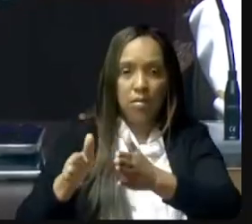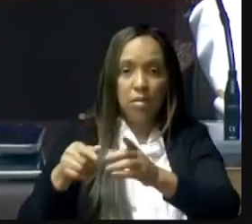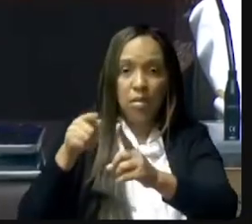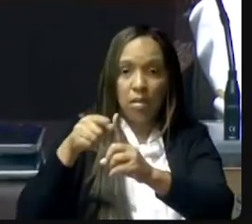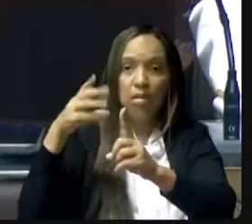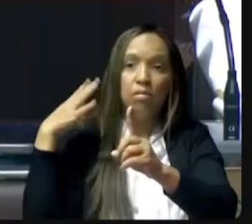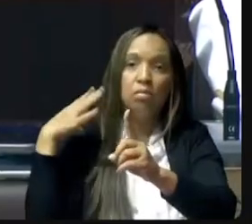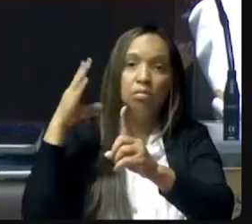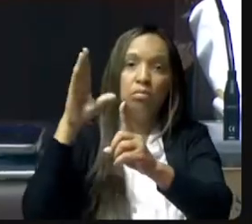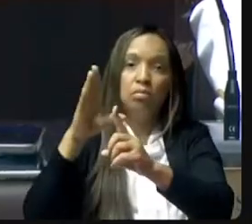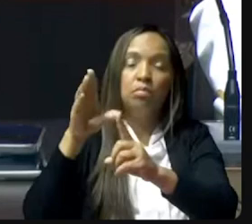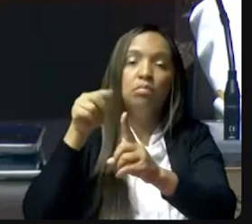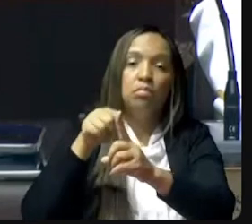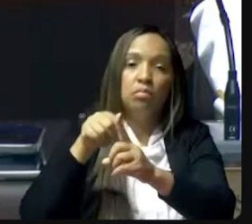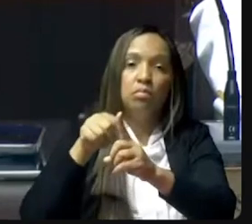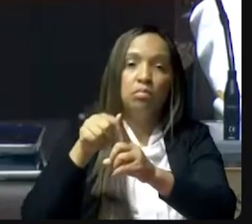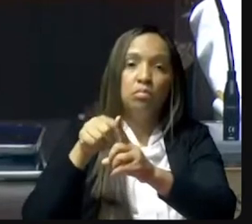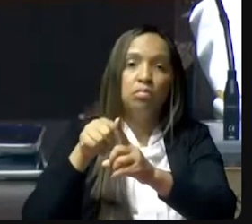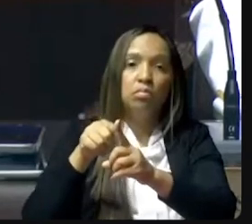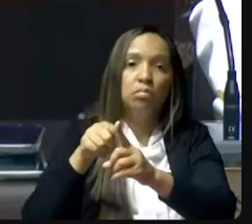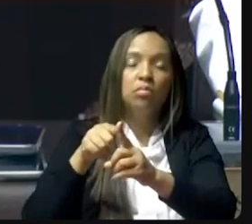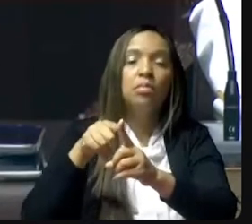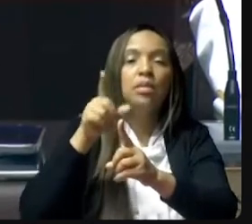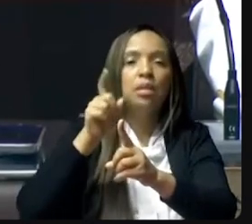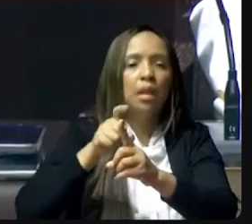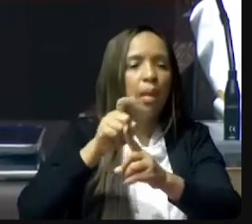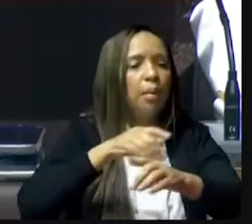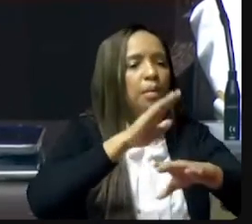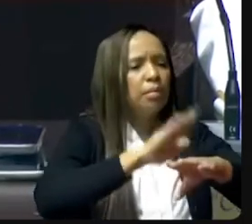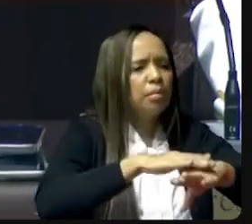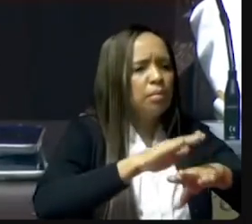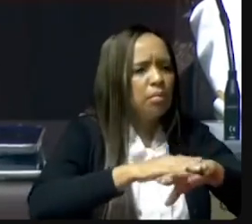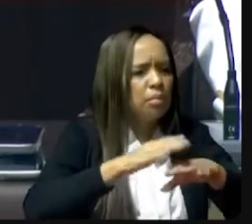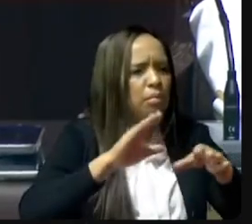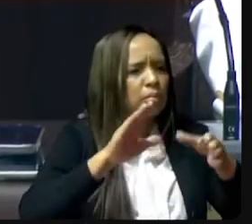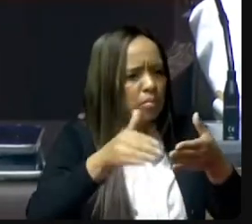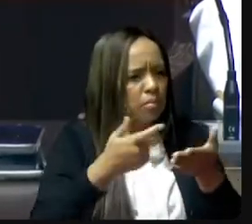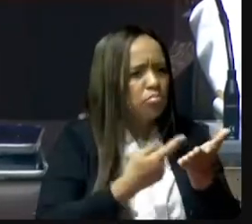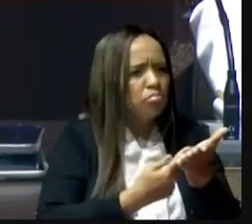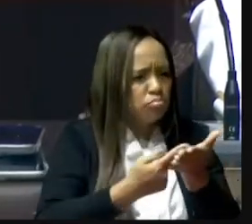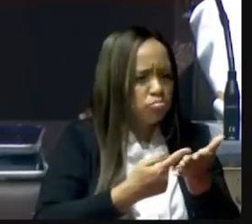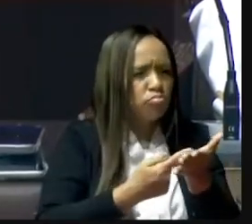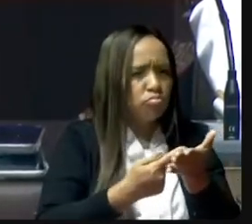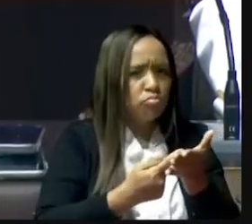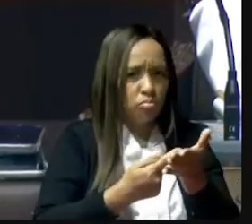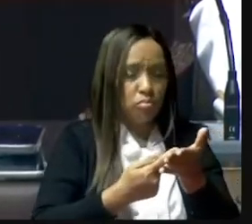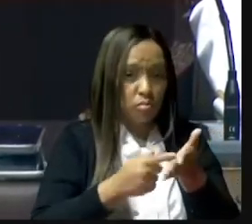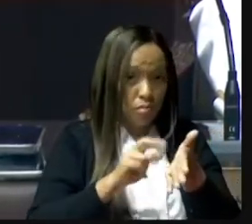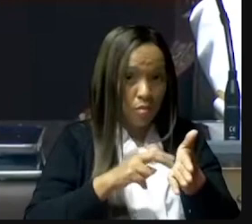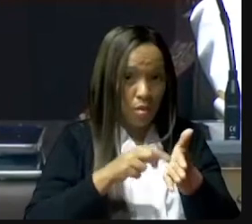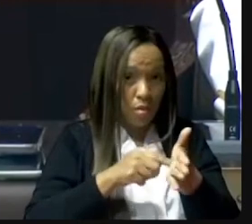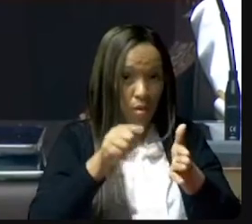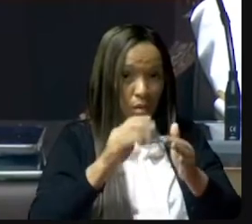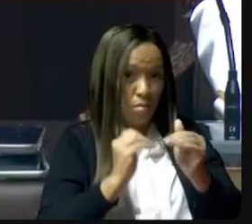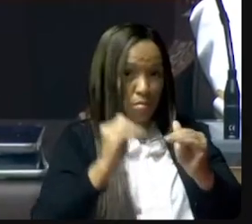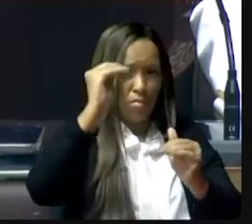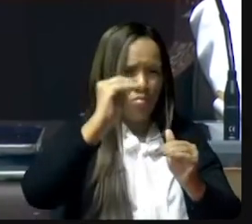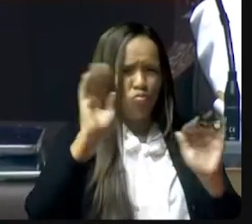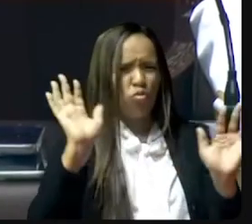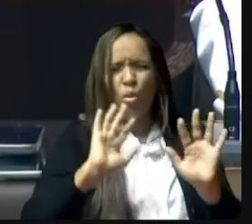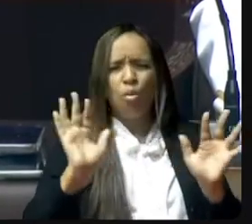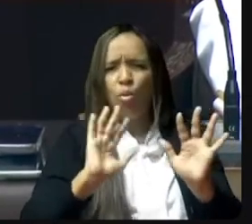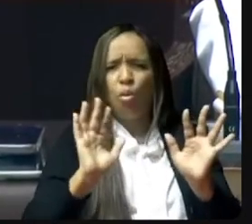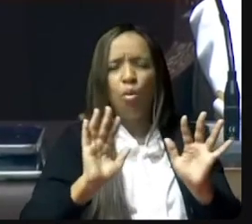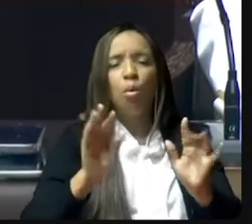sino eh ponerse de acuerdo para ver eh lo más rápido posible